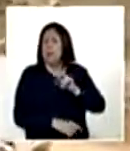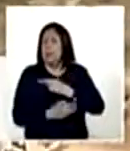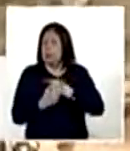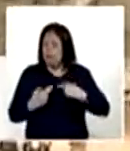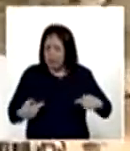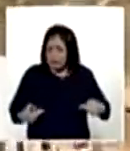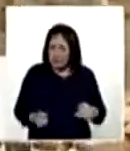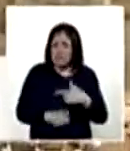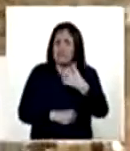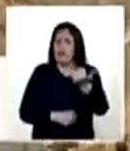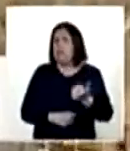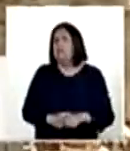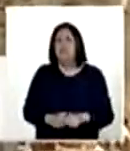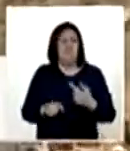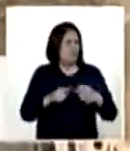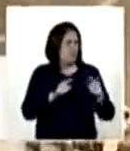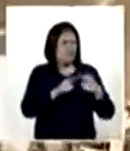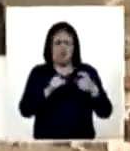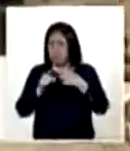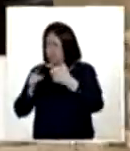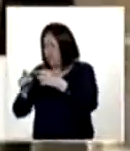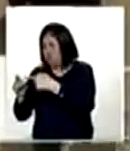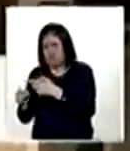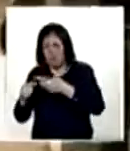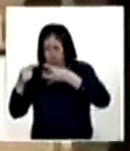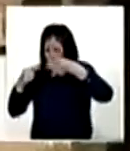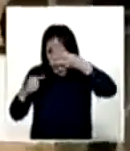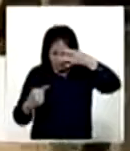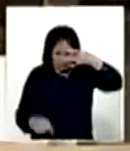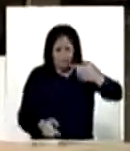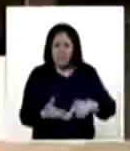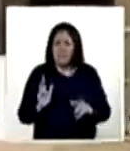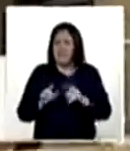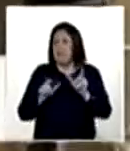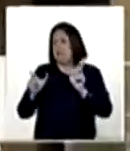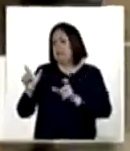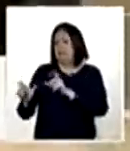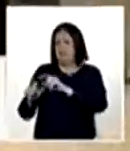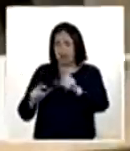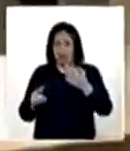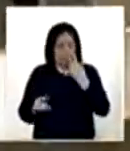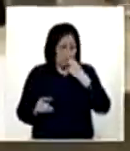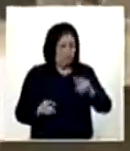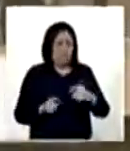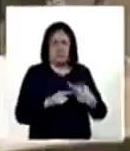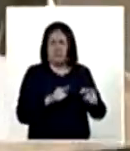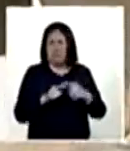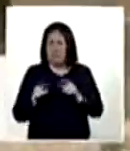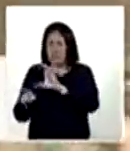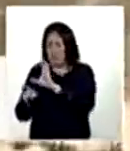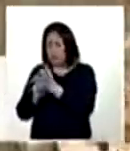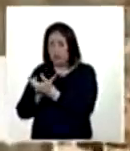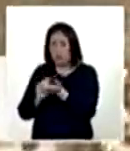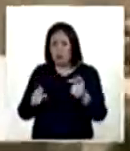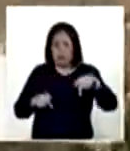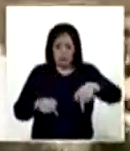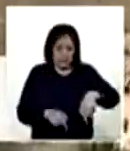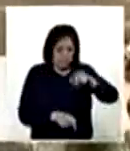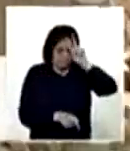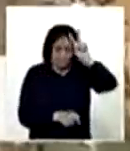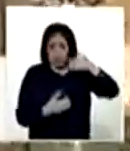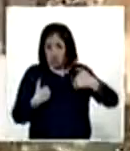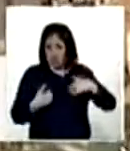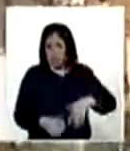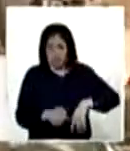visto en realidad toda una mistura, una muestra entonces de esa pluriculturalidad que tiene nuestro país. Por